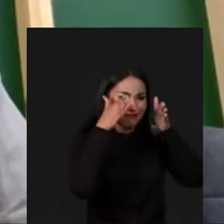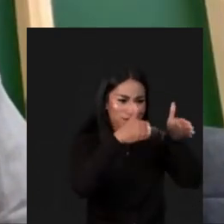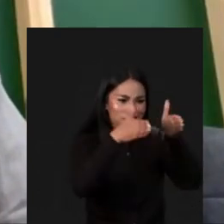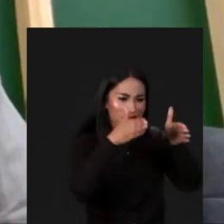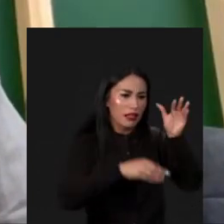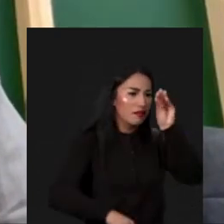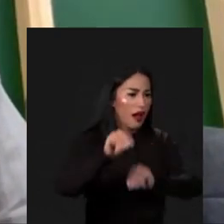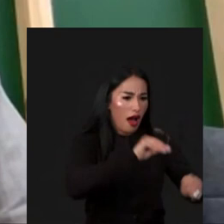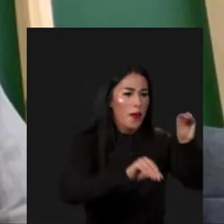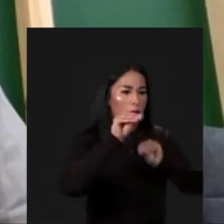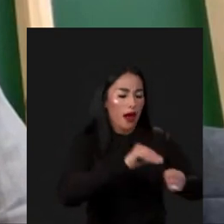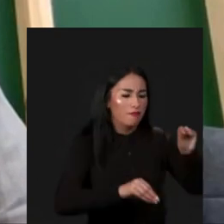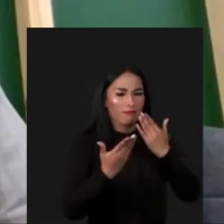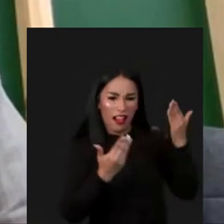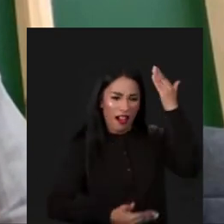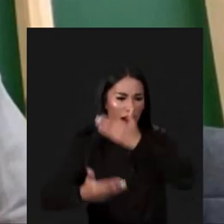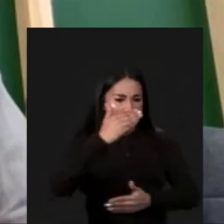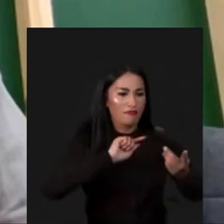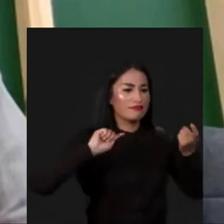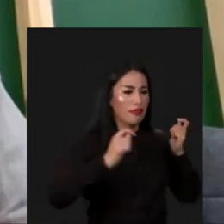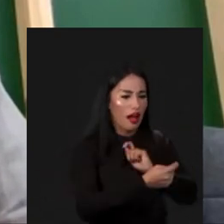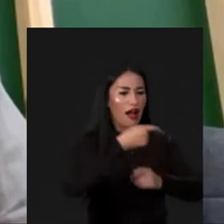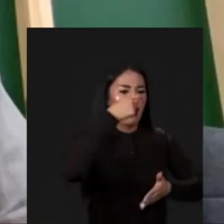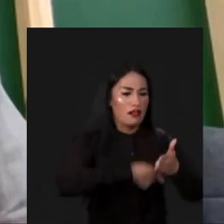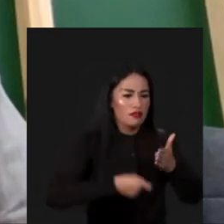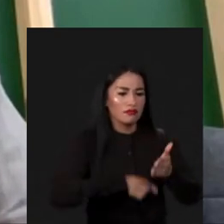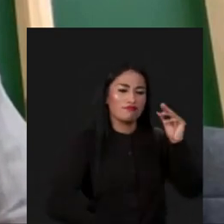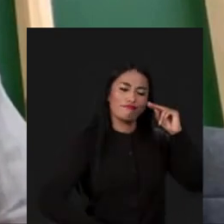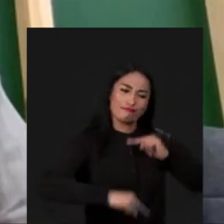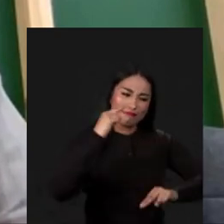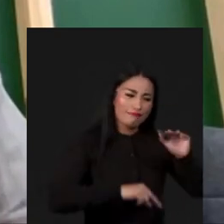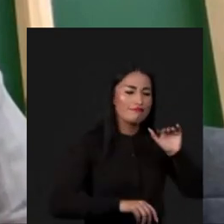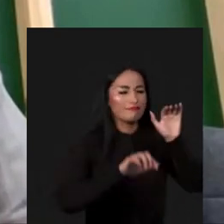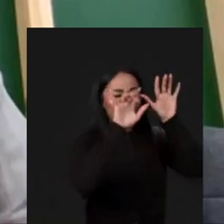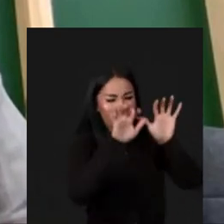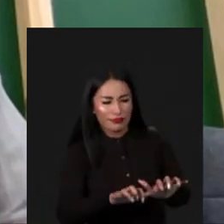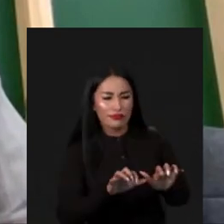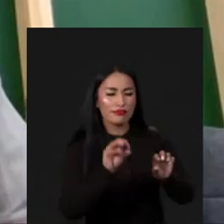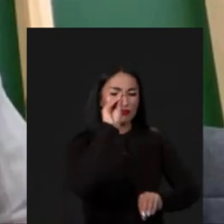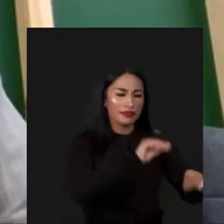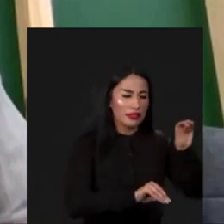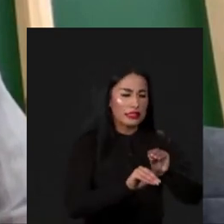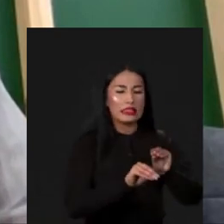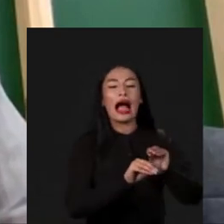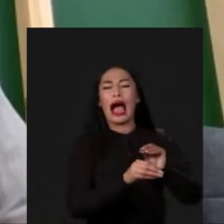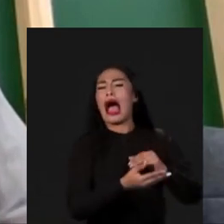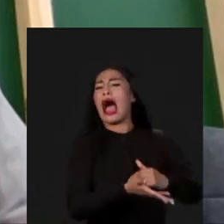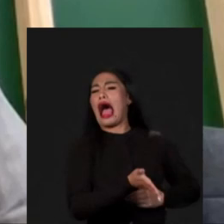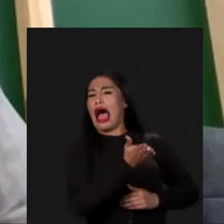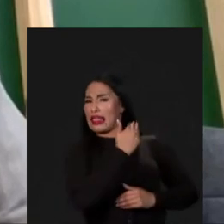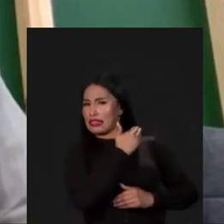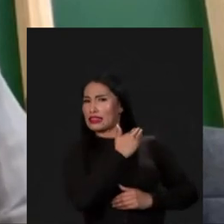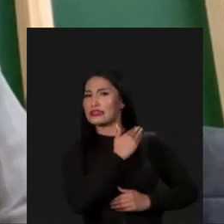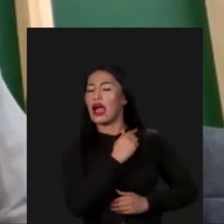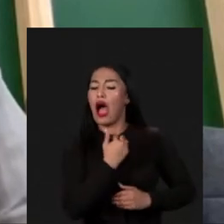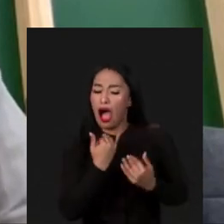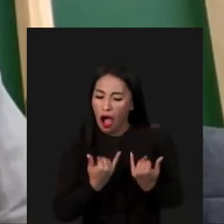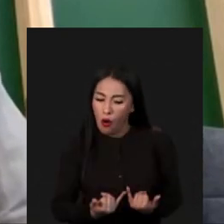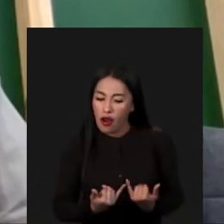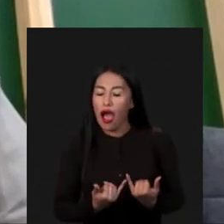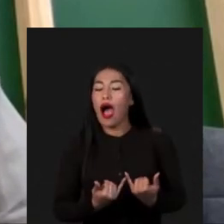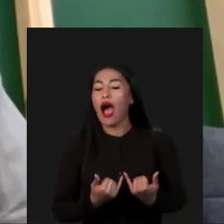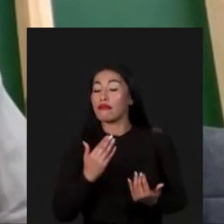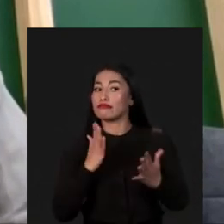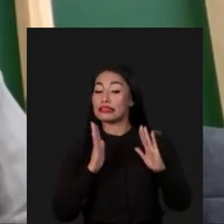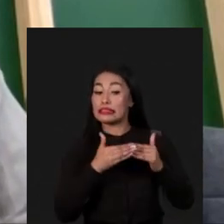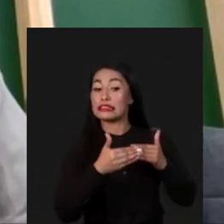mucho, obviamente, olvidando el contexto al que están sirviendo. Yo creo que también la pandemia nos ha ayudado en esto, pero sobre todo la dinámica propia